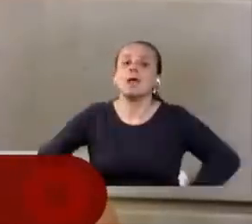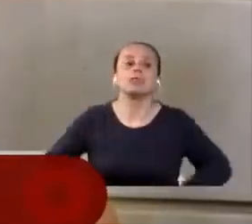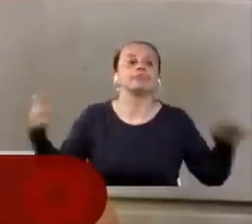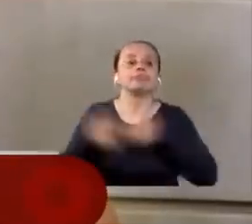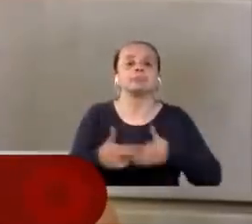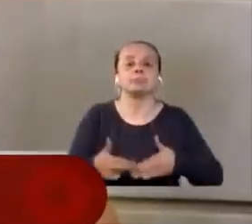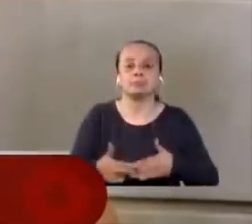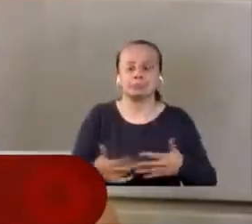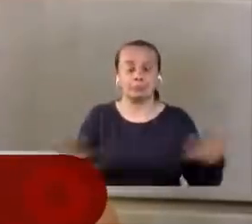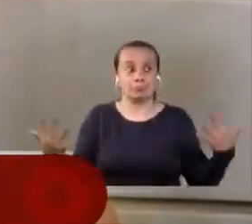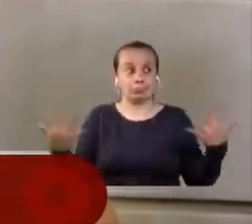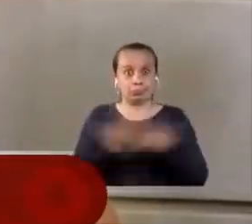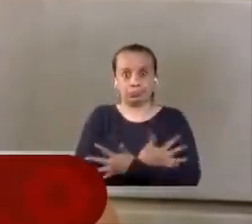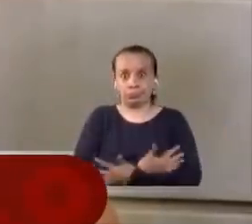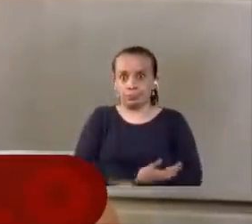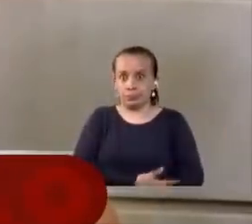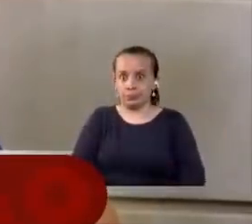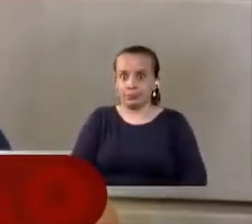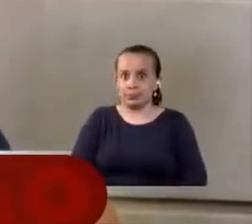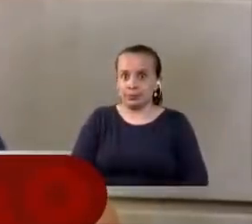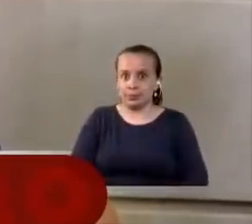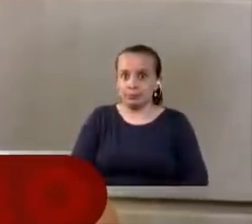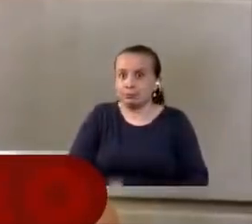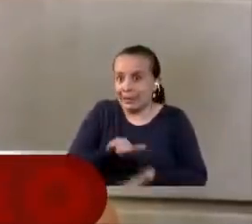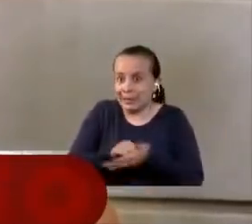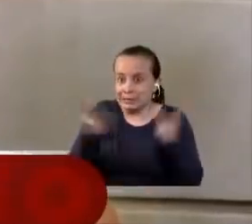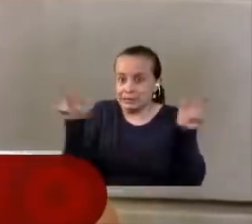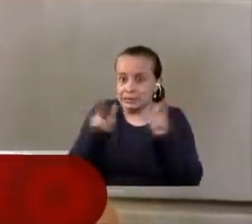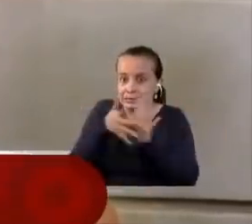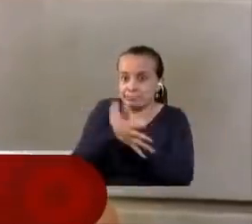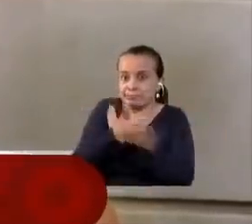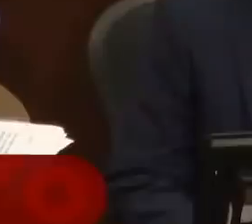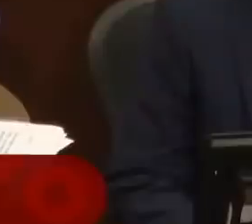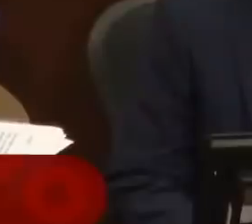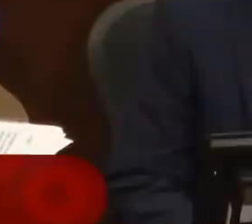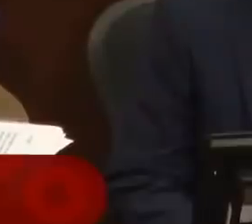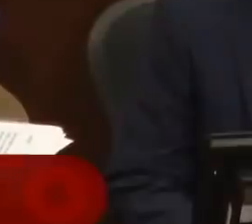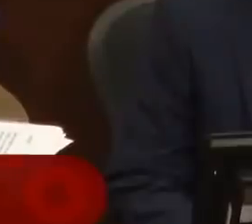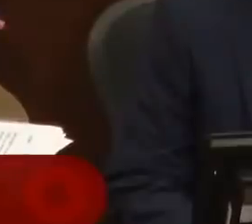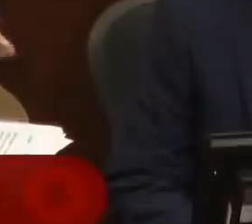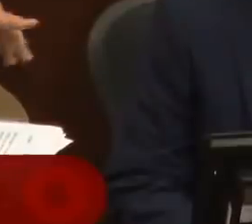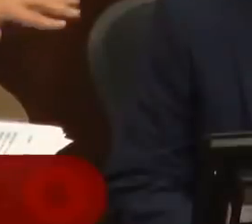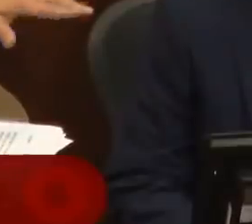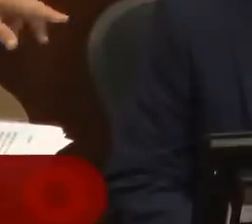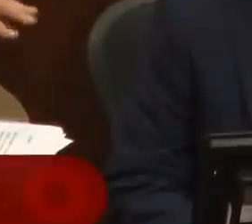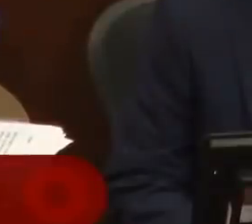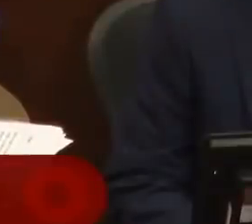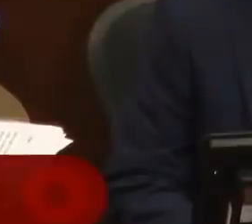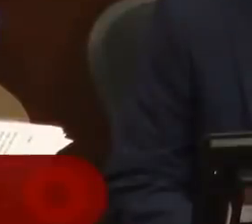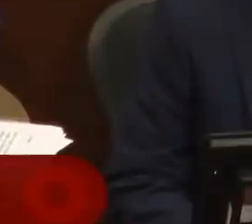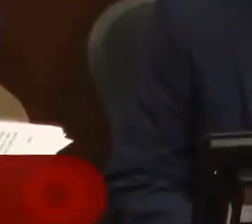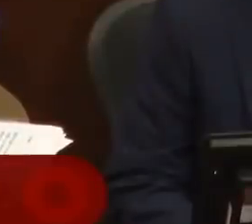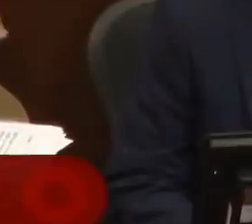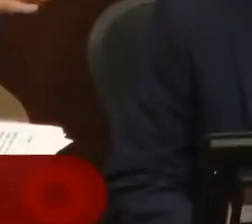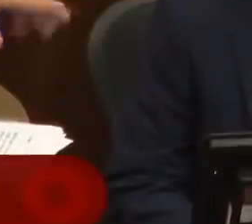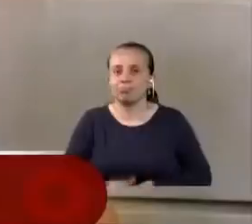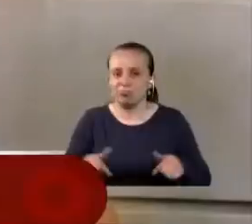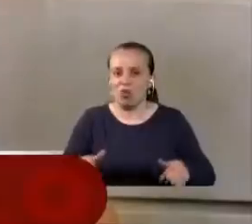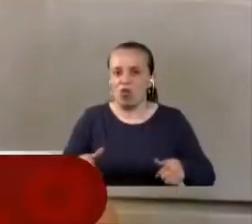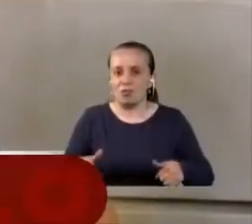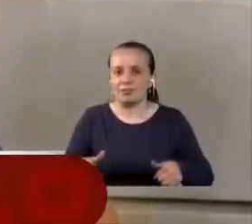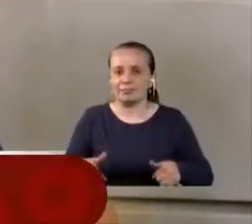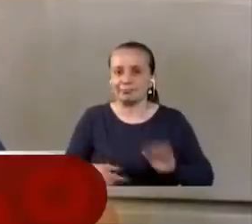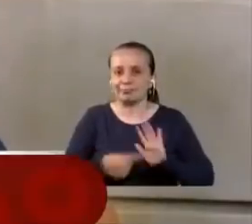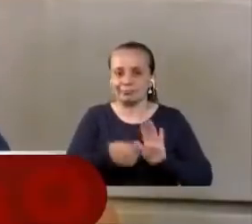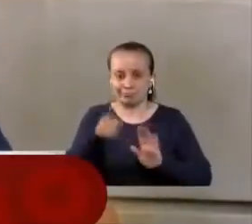debate. Petro dijo que concluir un debate casi 3 años después es absurdo, pero sobre todo antidemocrático.